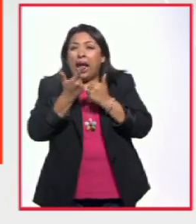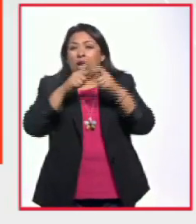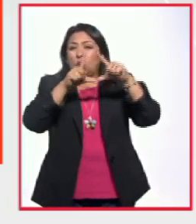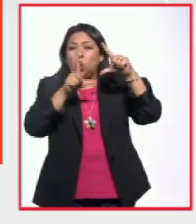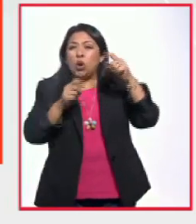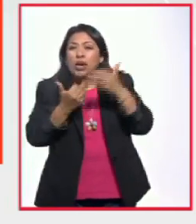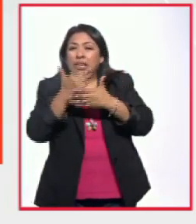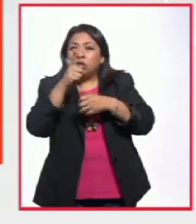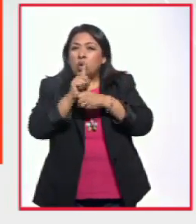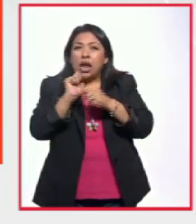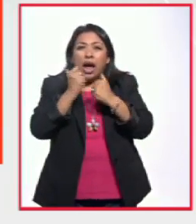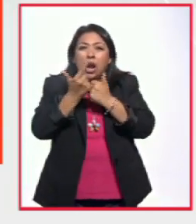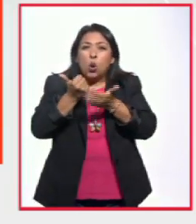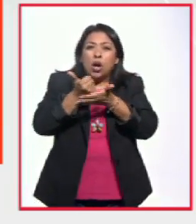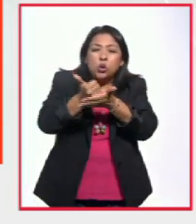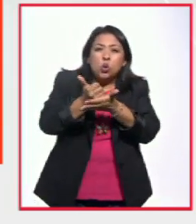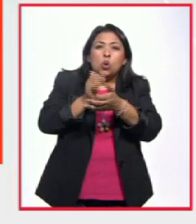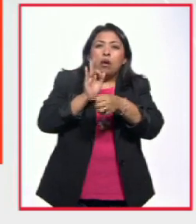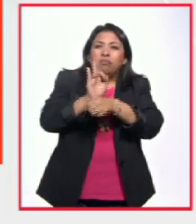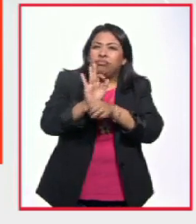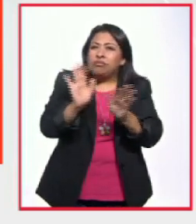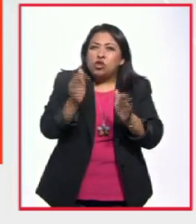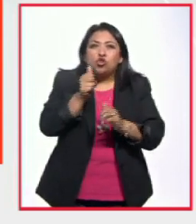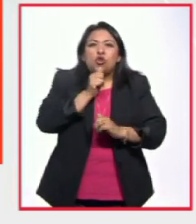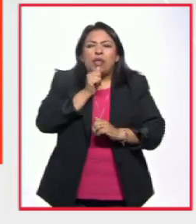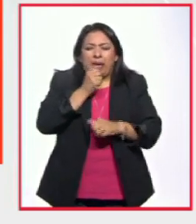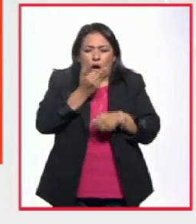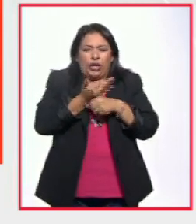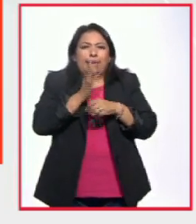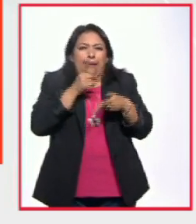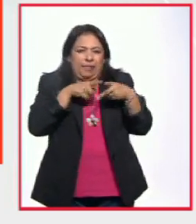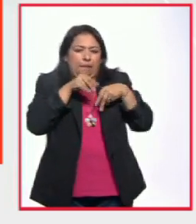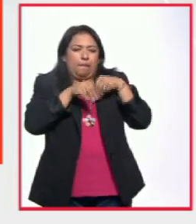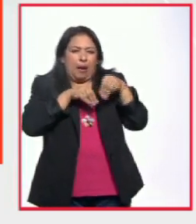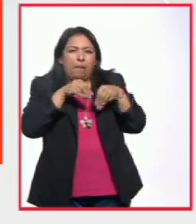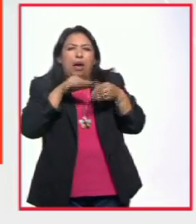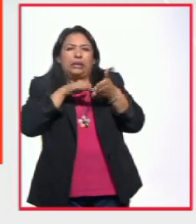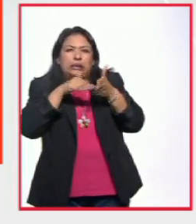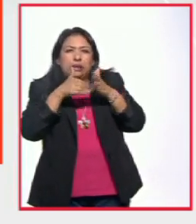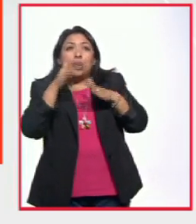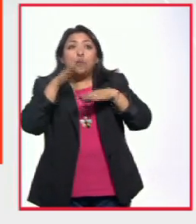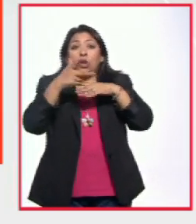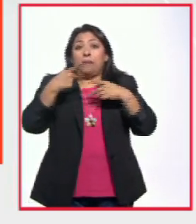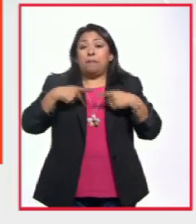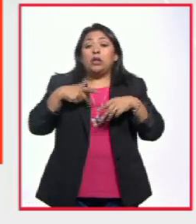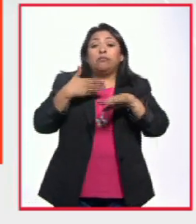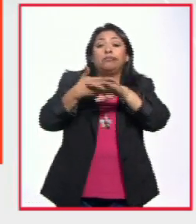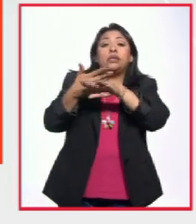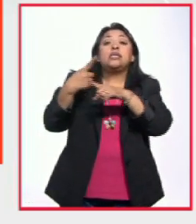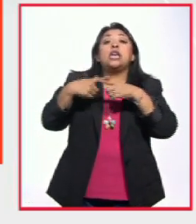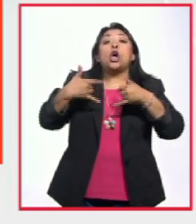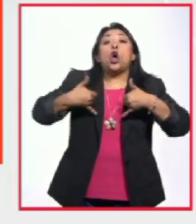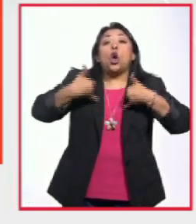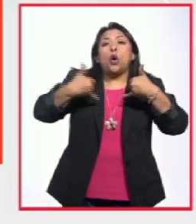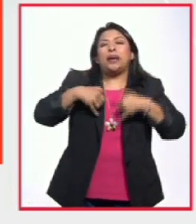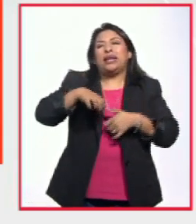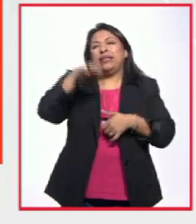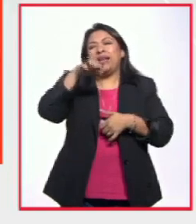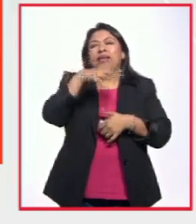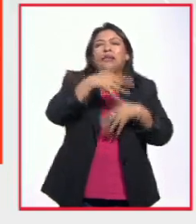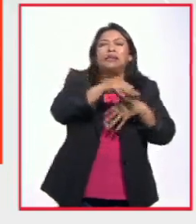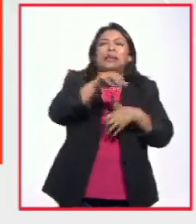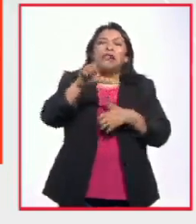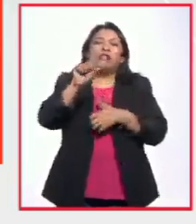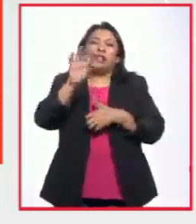nacional. Ya se está trabajando en ello, precisamente porque la población que está siendo más afectada son los jóvenes entre 15